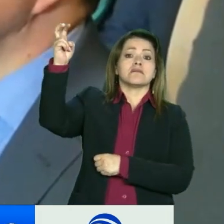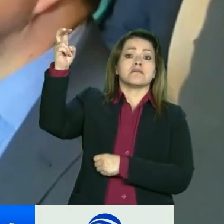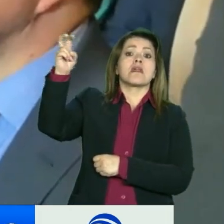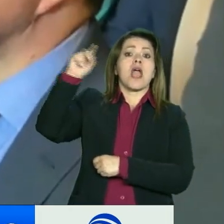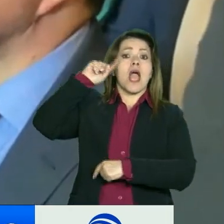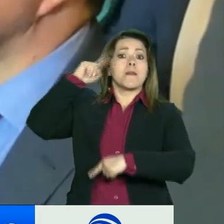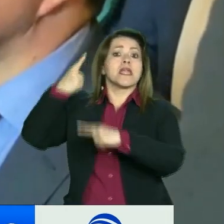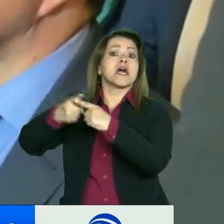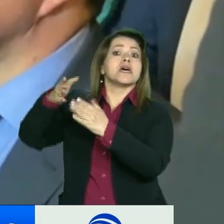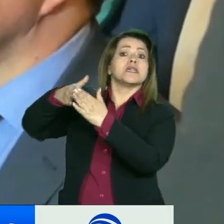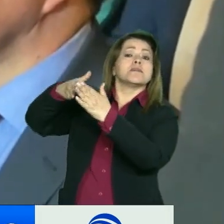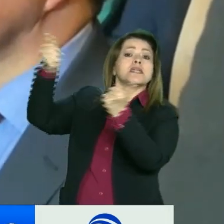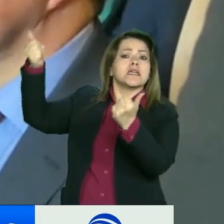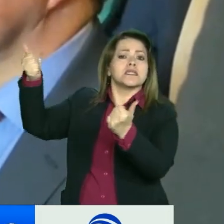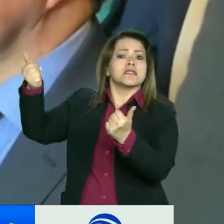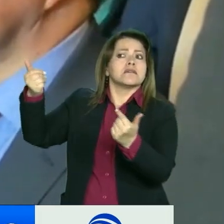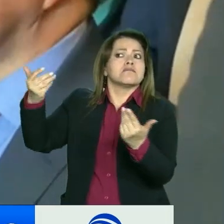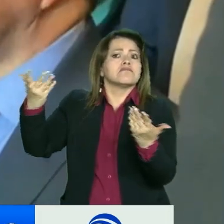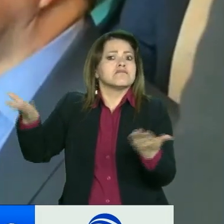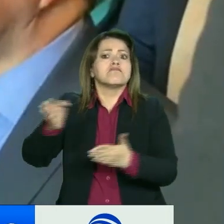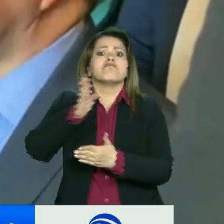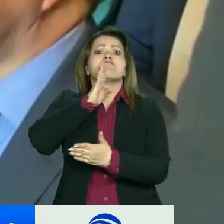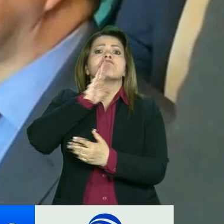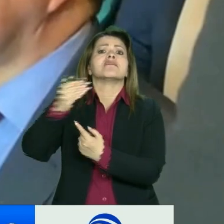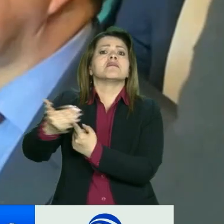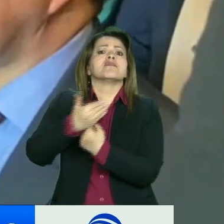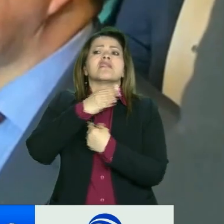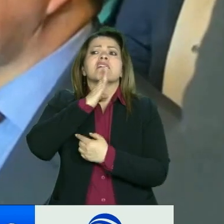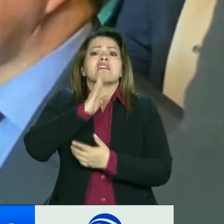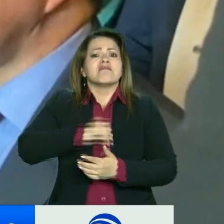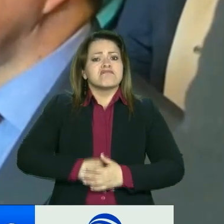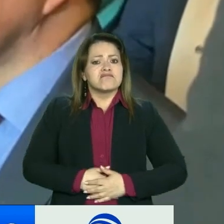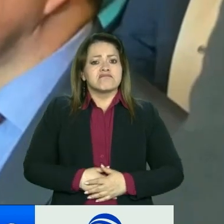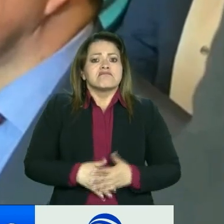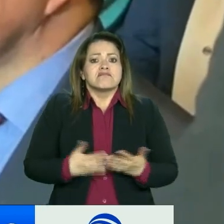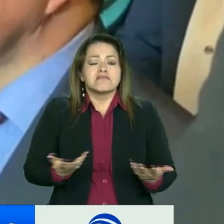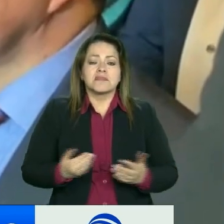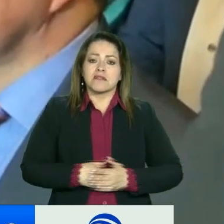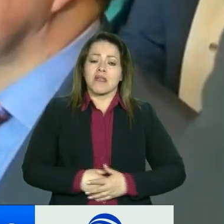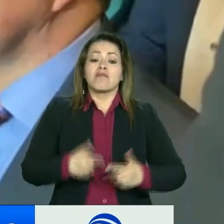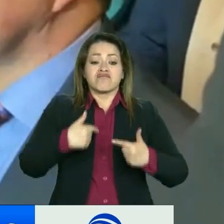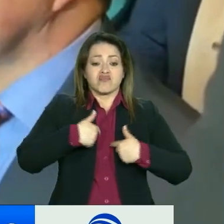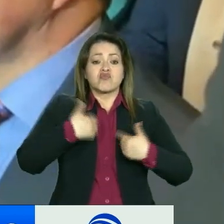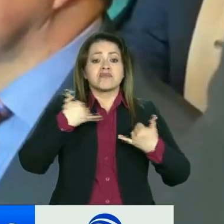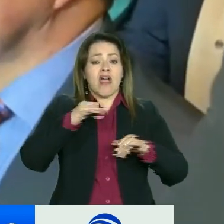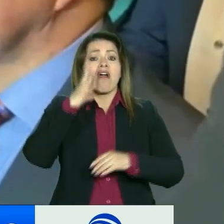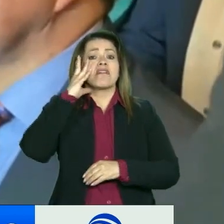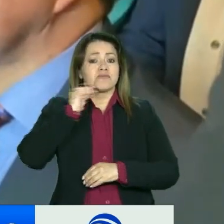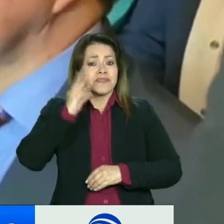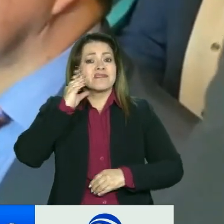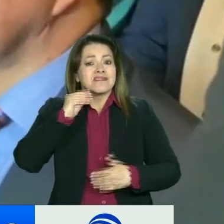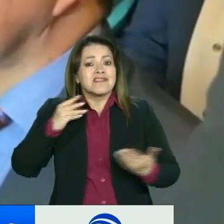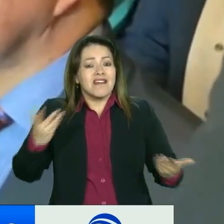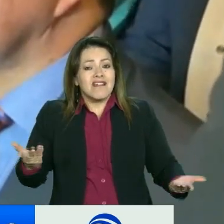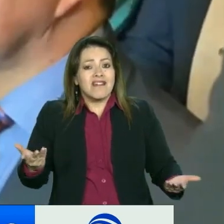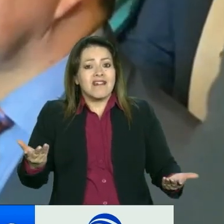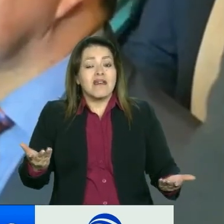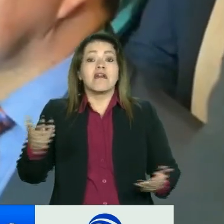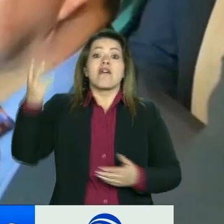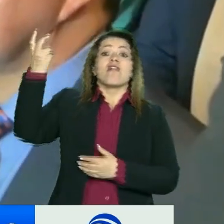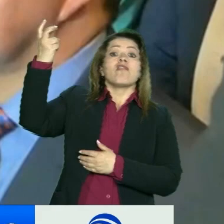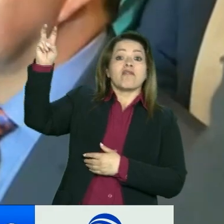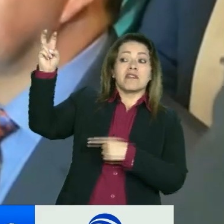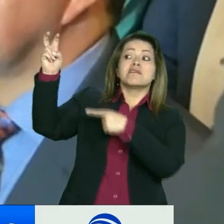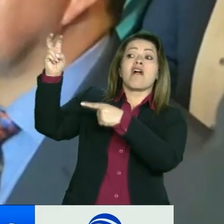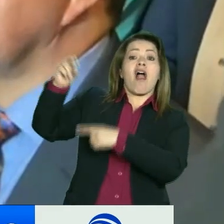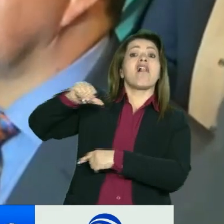no entiendo quienes hemos ocupado la primera magistratura de la Nación, en que cómo puede tener un informe en el cual se